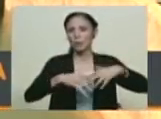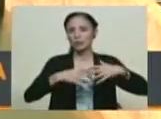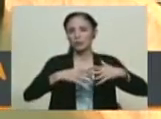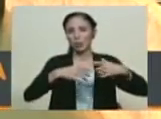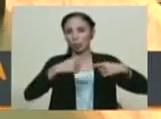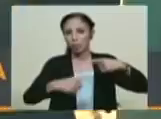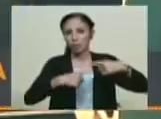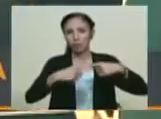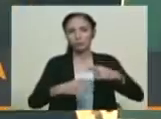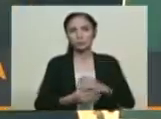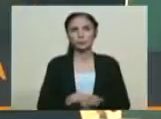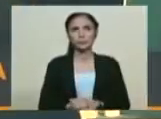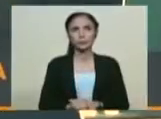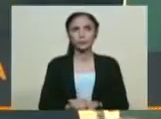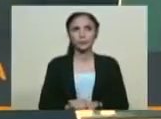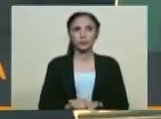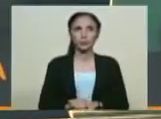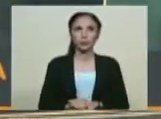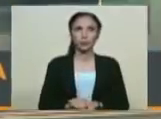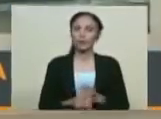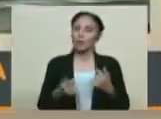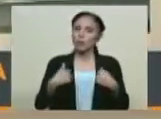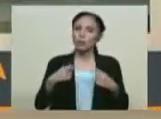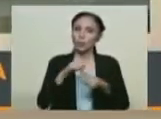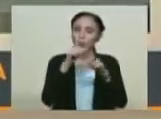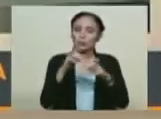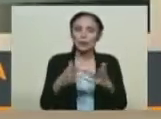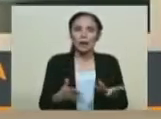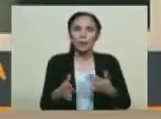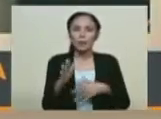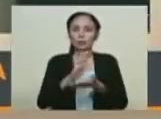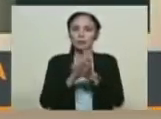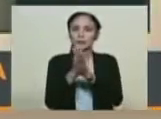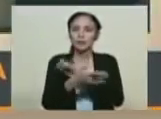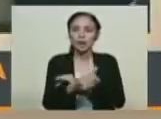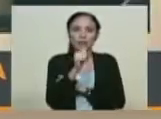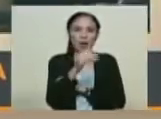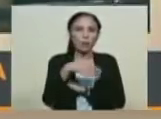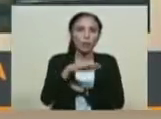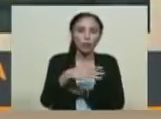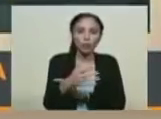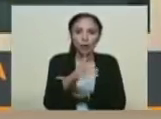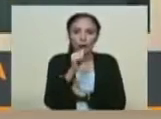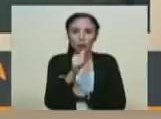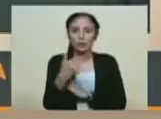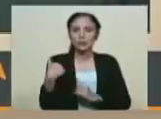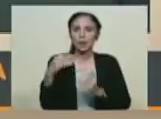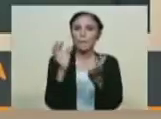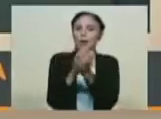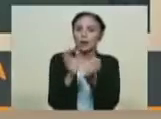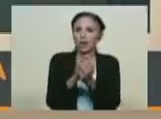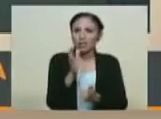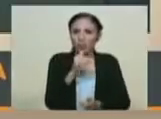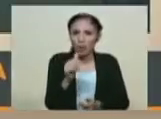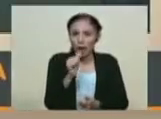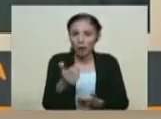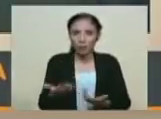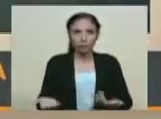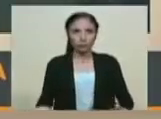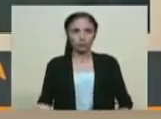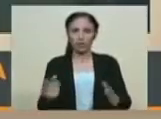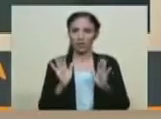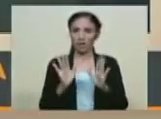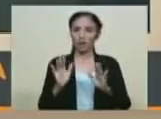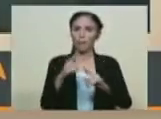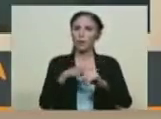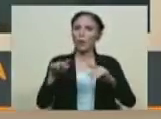Ustedes saben, porque yo pregunté, bueno, ¿y dónde vamos a traer agua? Si en Margarita no hay agua, me dijeron, ¿cómo que no hay agua? ¿Y el mar?